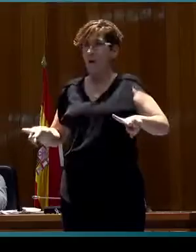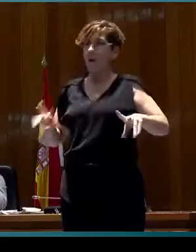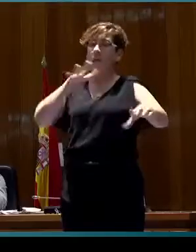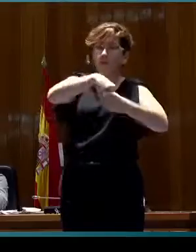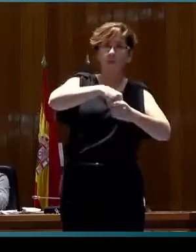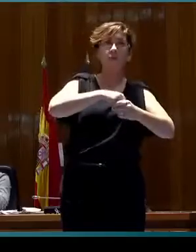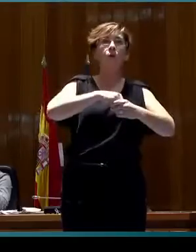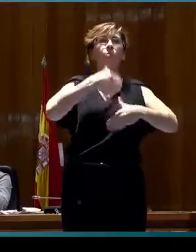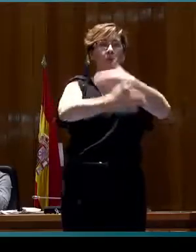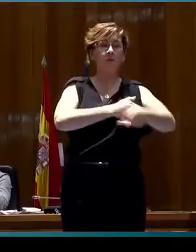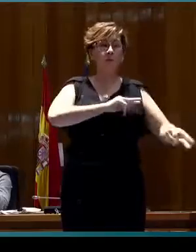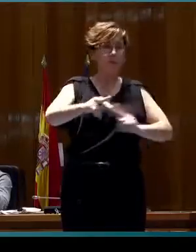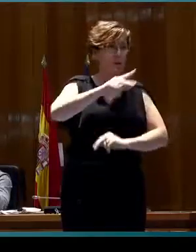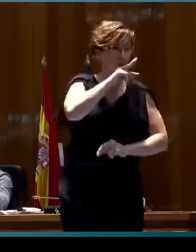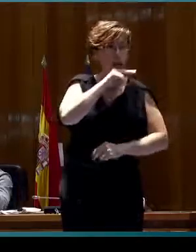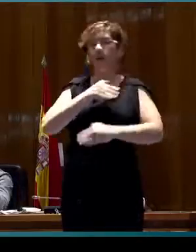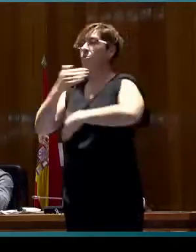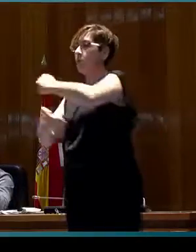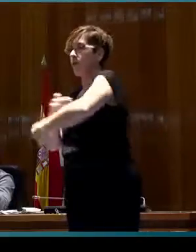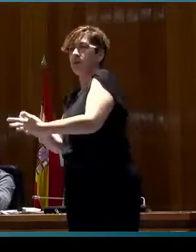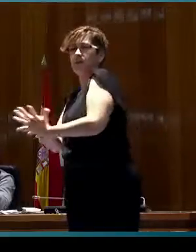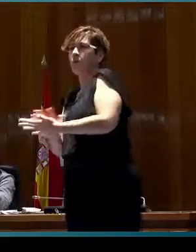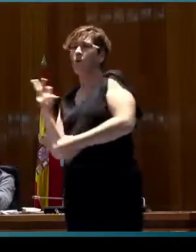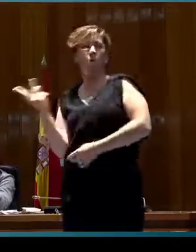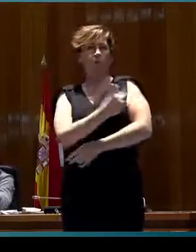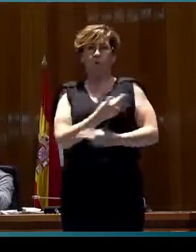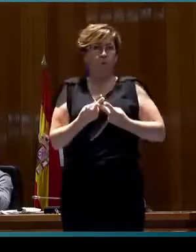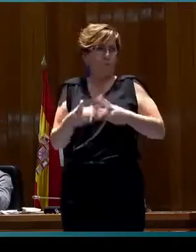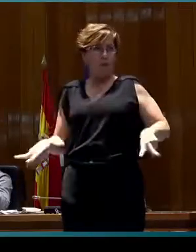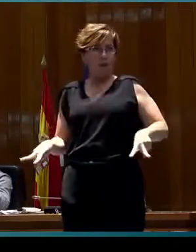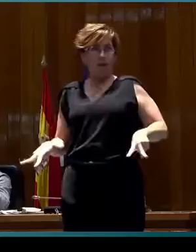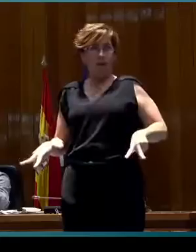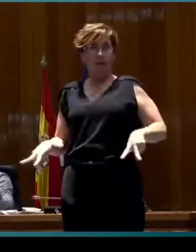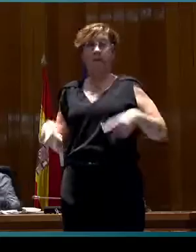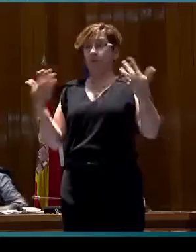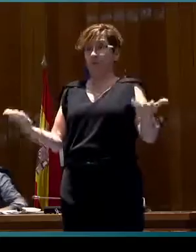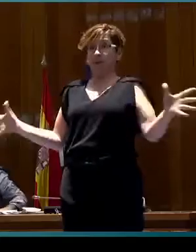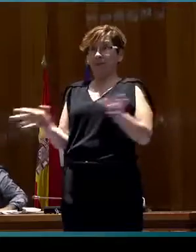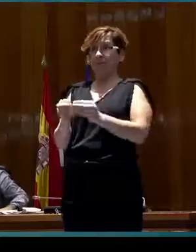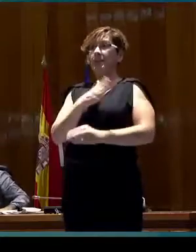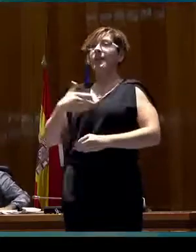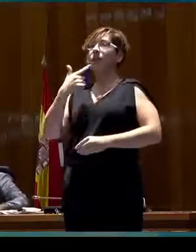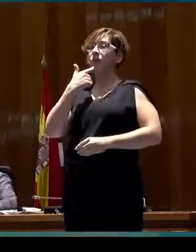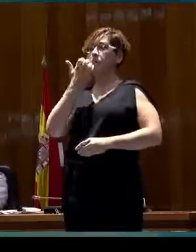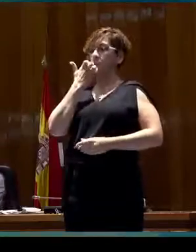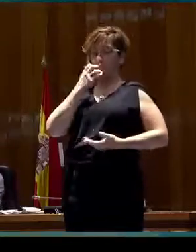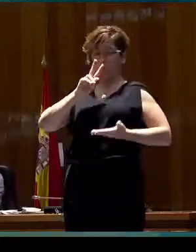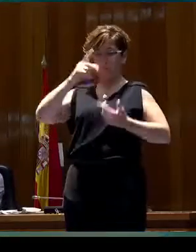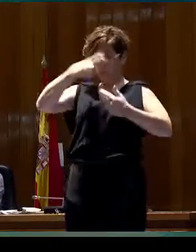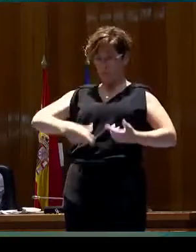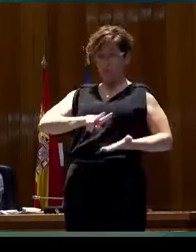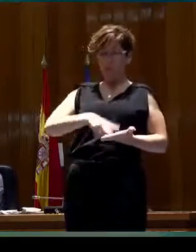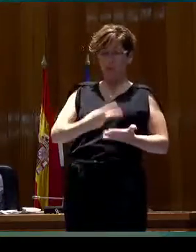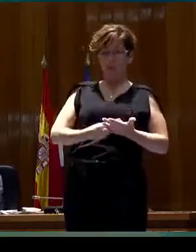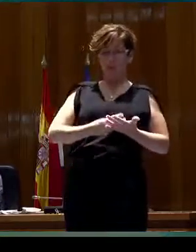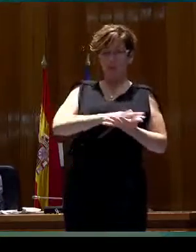la lengua de signos. En este sentido, podemos decir que tanto en intérpretes de lengua de signos como intérpretes de